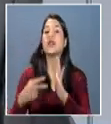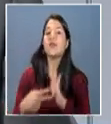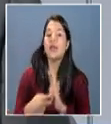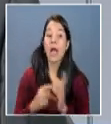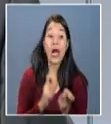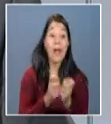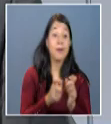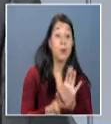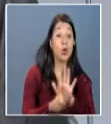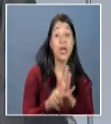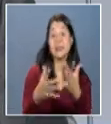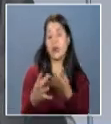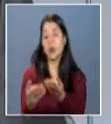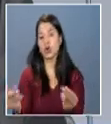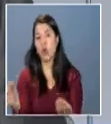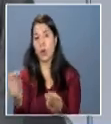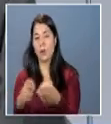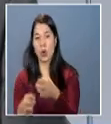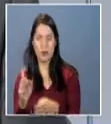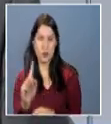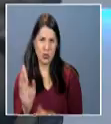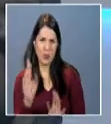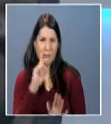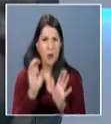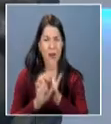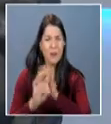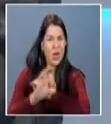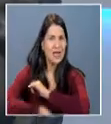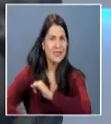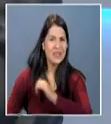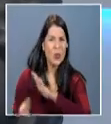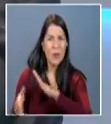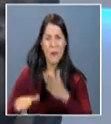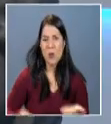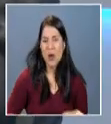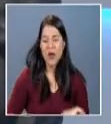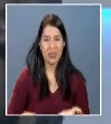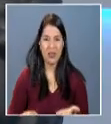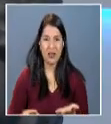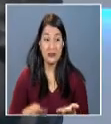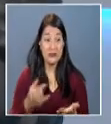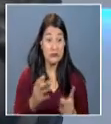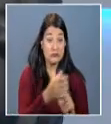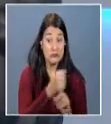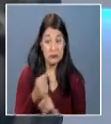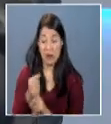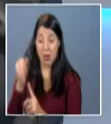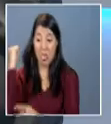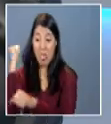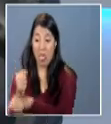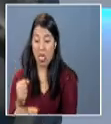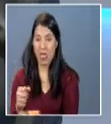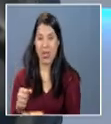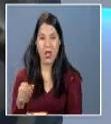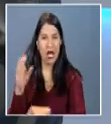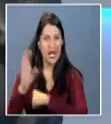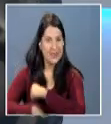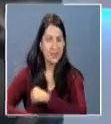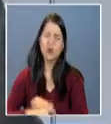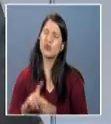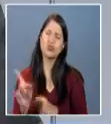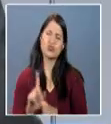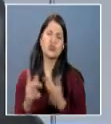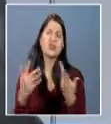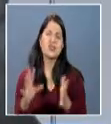ley, los delincuentes, por ejemplo, esto de la pena de muerte, eso no tiene realmente, está demostrado que tampoco los países que tienen pena de muerte disminuyen la criminalidad